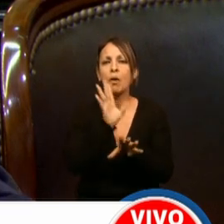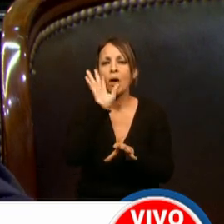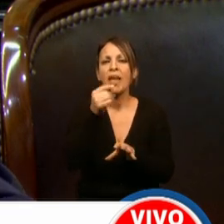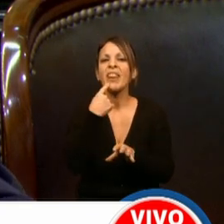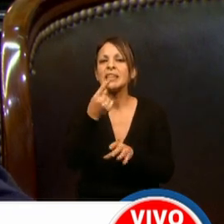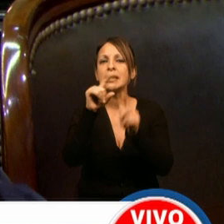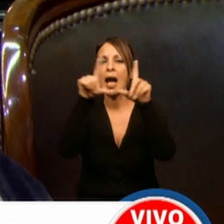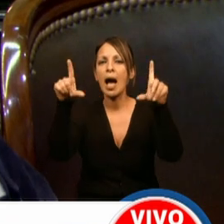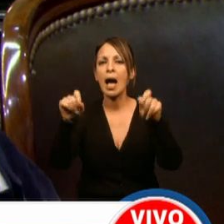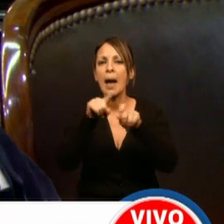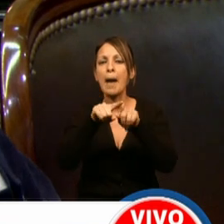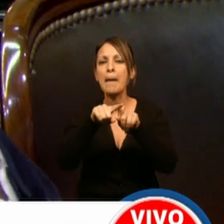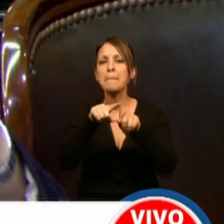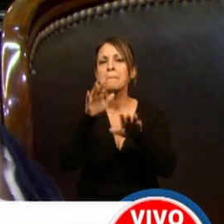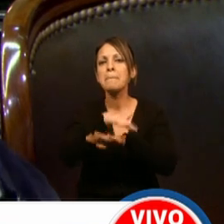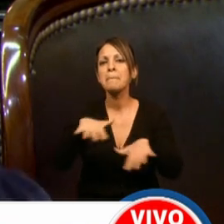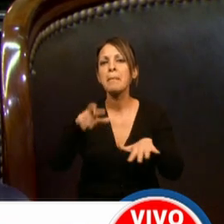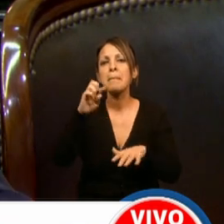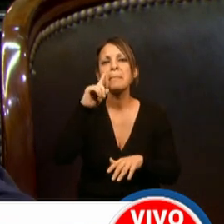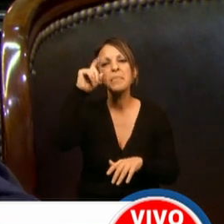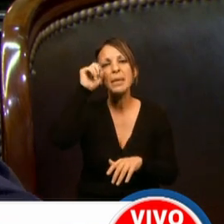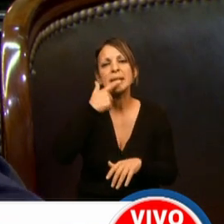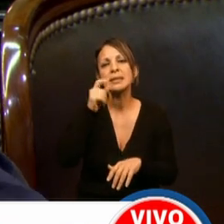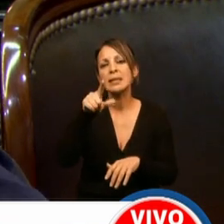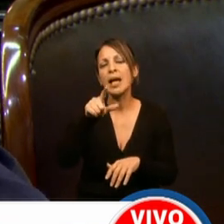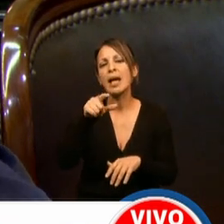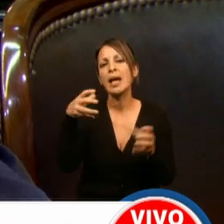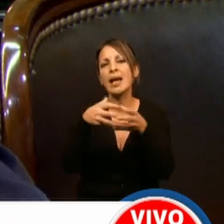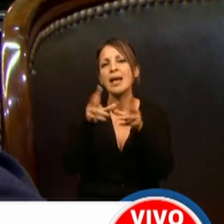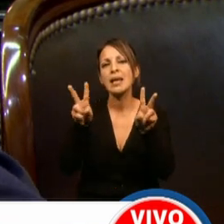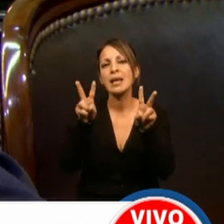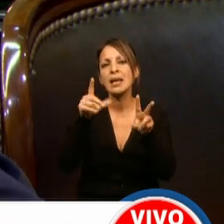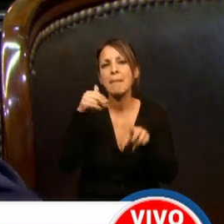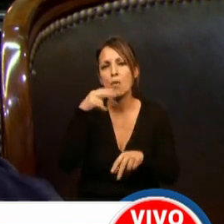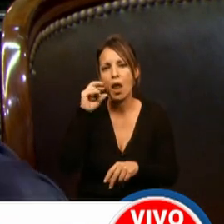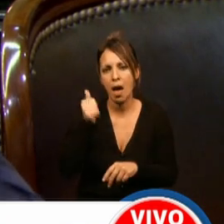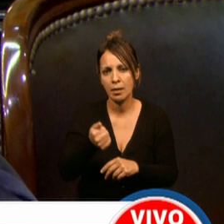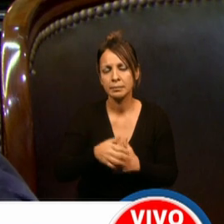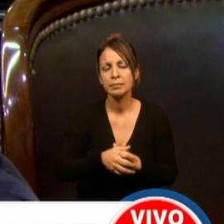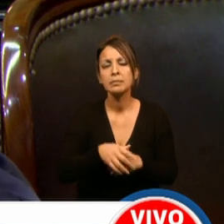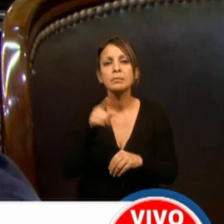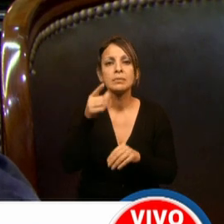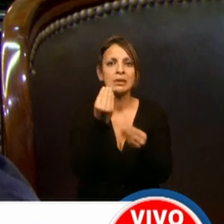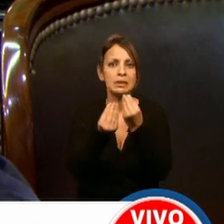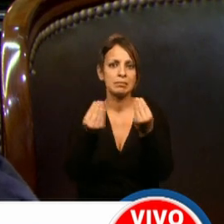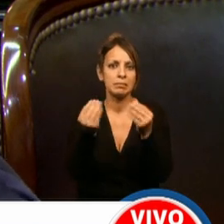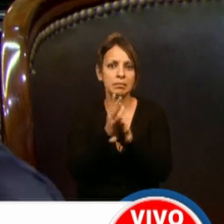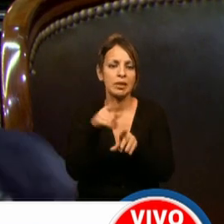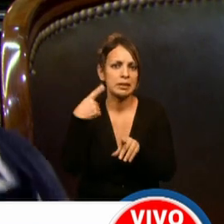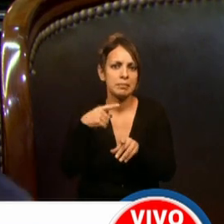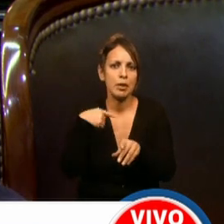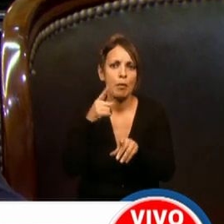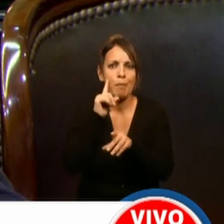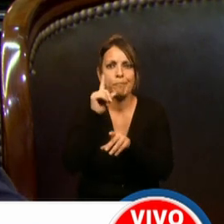de la cámpora y que simbolizaban a todos los pibes y pibas que por ciento de miles asumen la